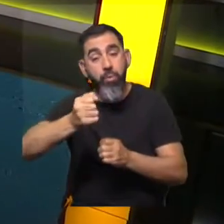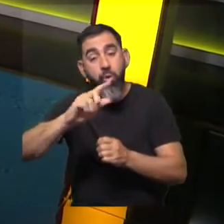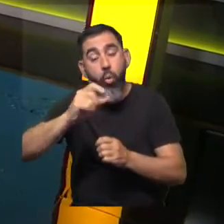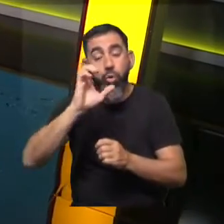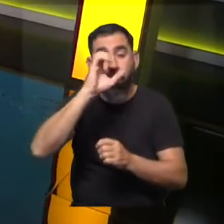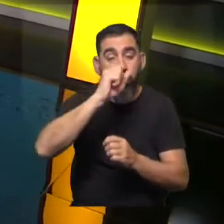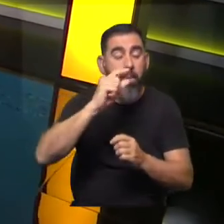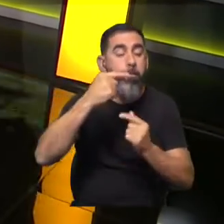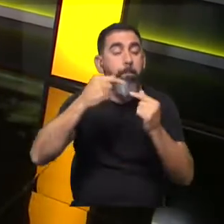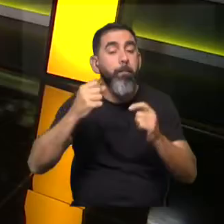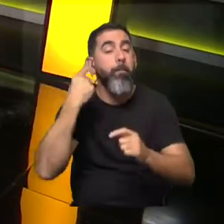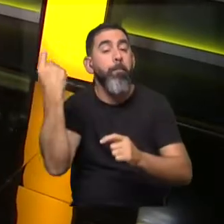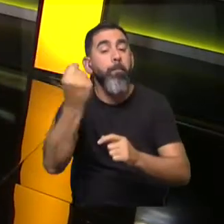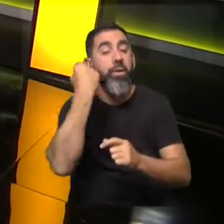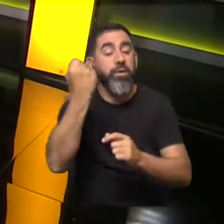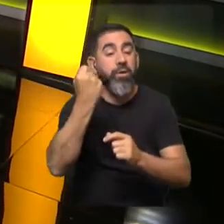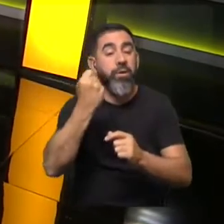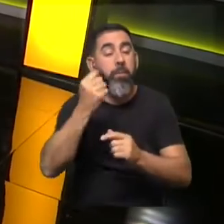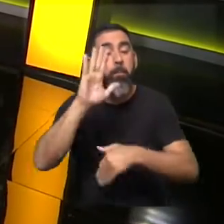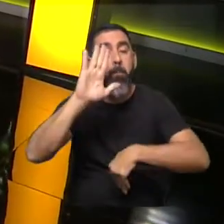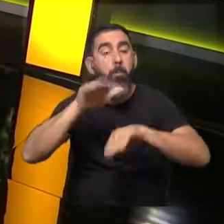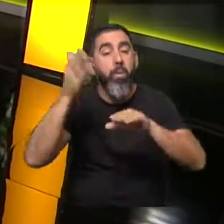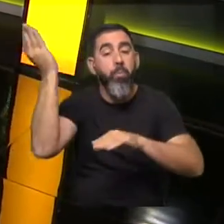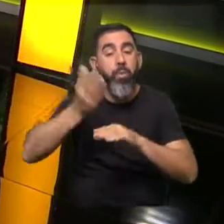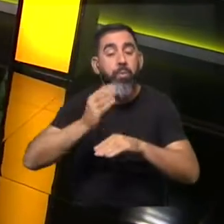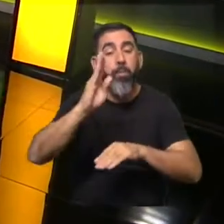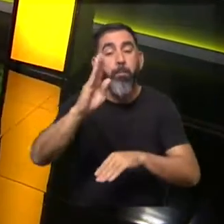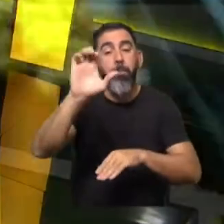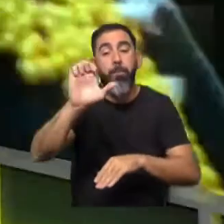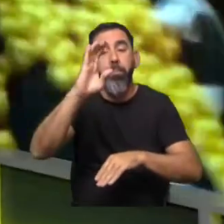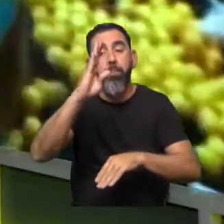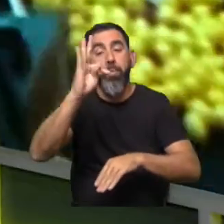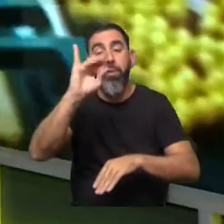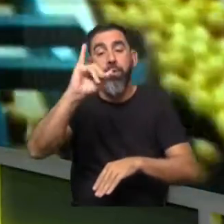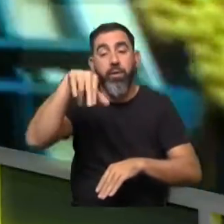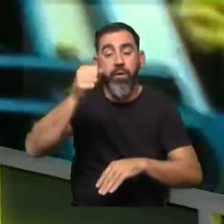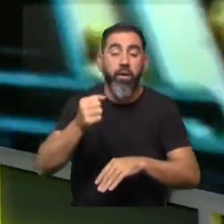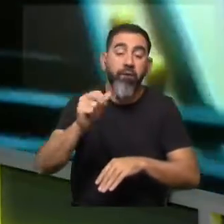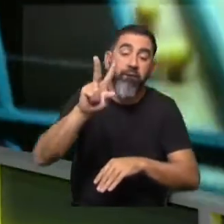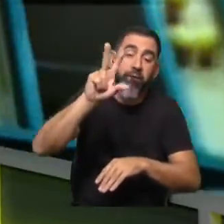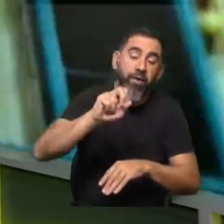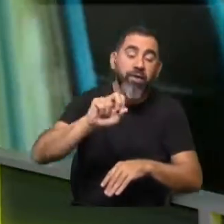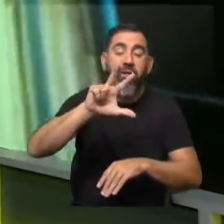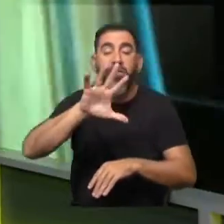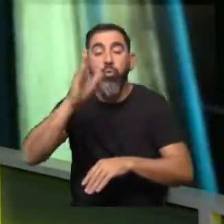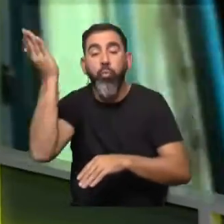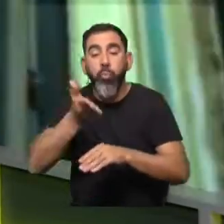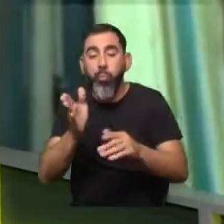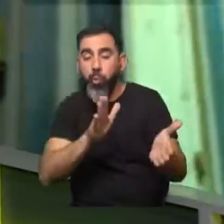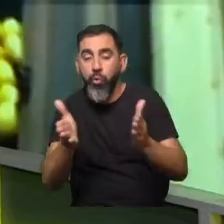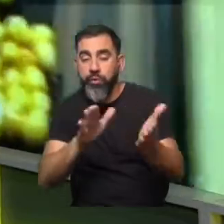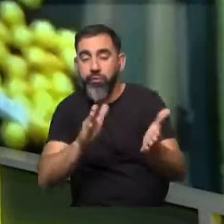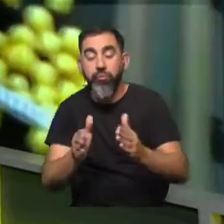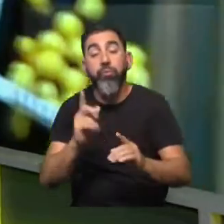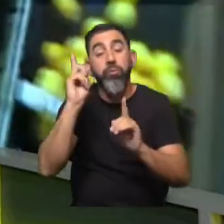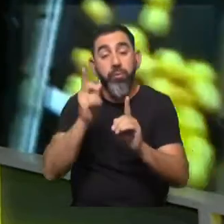prima principal de la que se extrae el mayor porcentaje de pectina, y estamos hablando de entre un 20 y un 35%. Pero